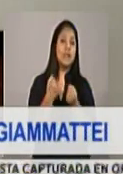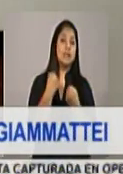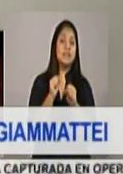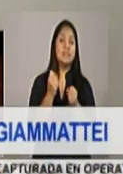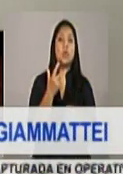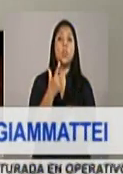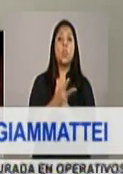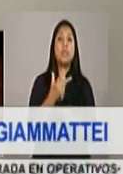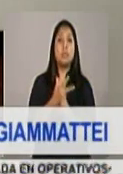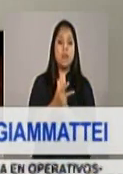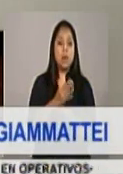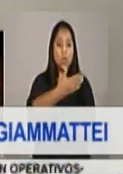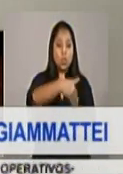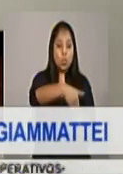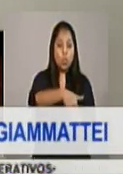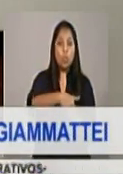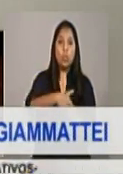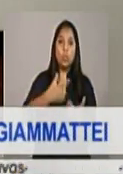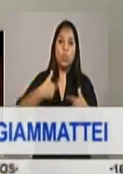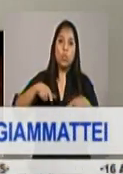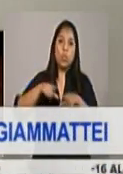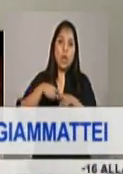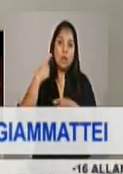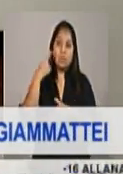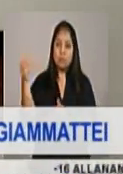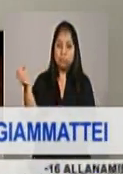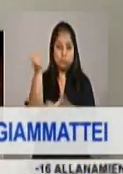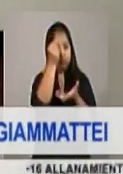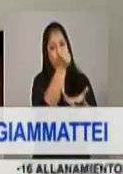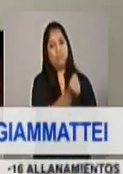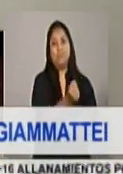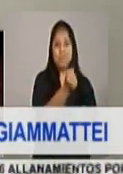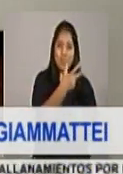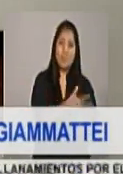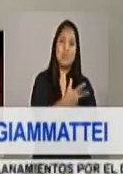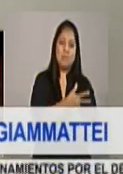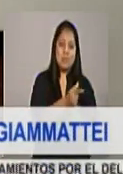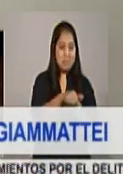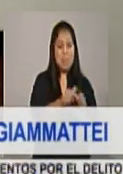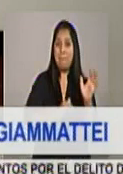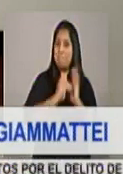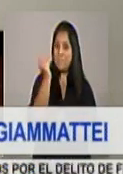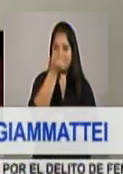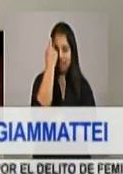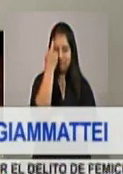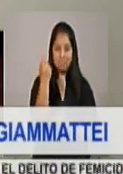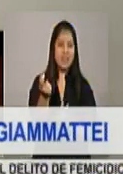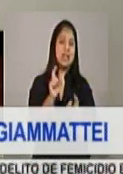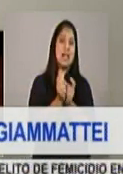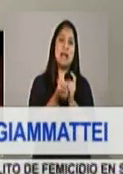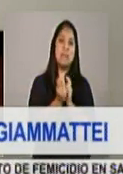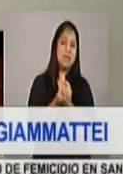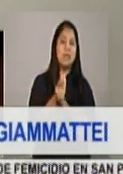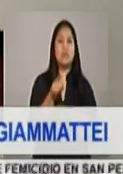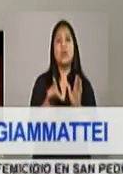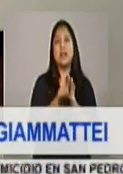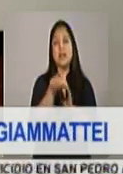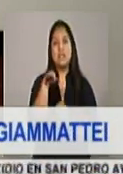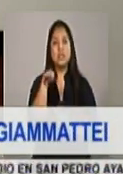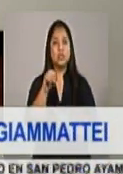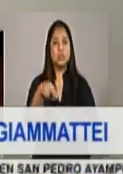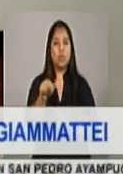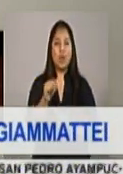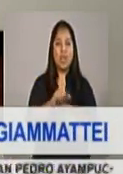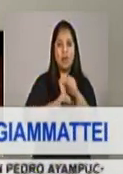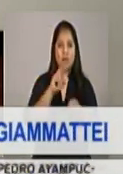centro de inversiones, un centro logístico, donde podamos tener más empleo, modificando la ley de zonas francas, atendiendo el tiempo